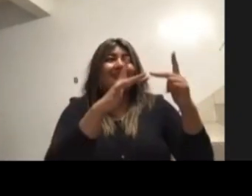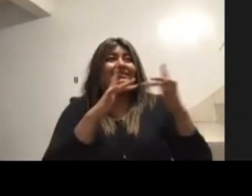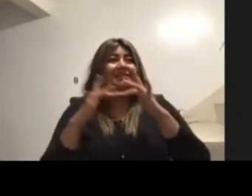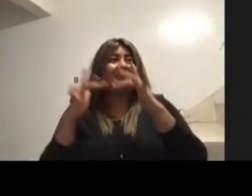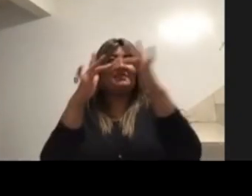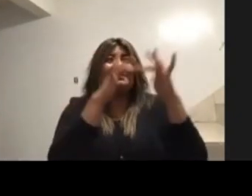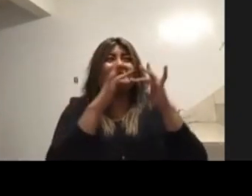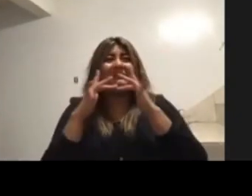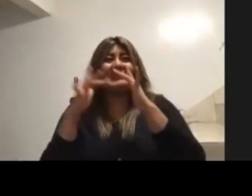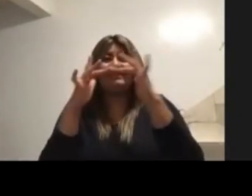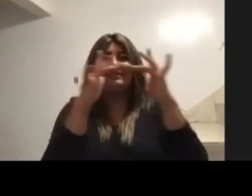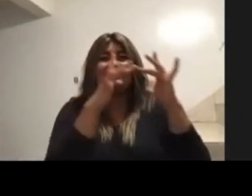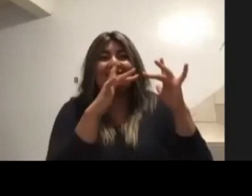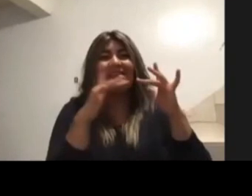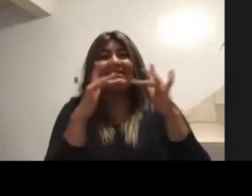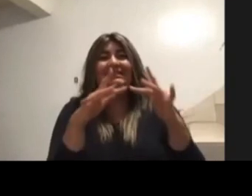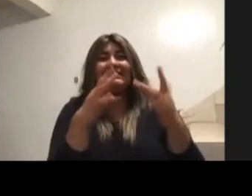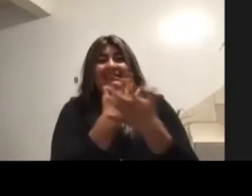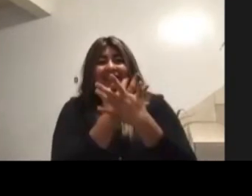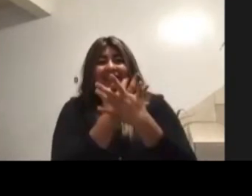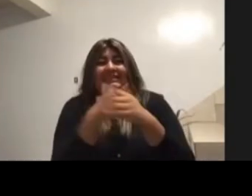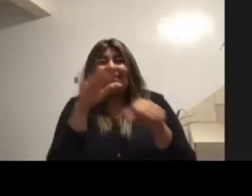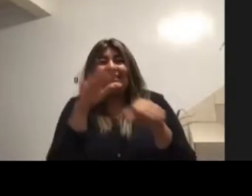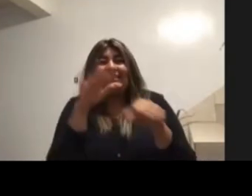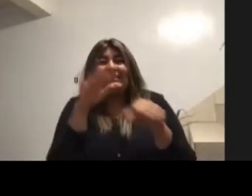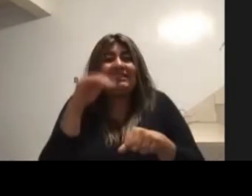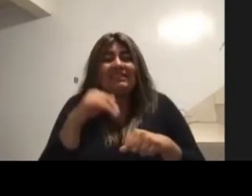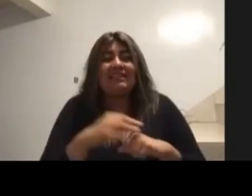que aguantemos un poquito más, porque